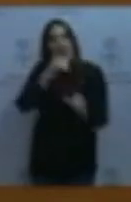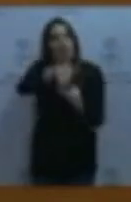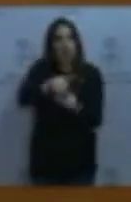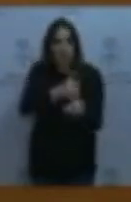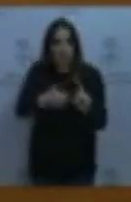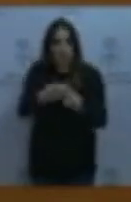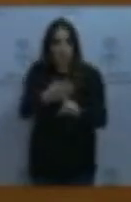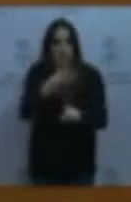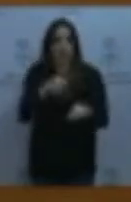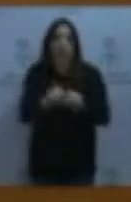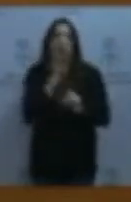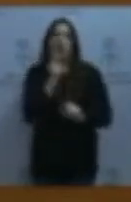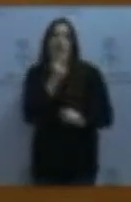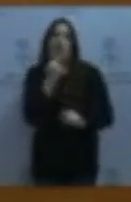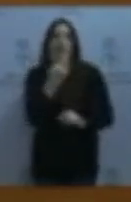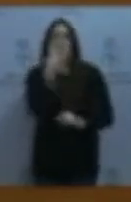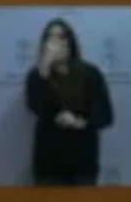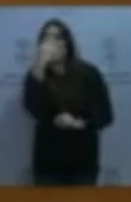AVE en cada puerta.